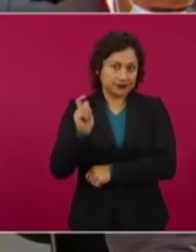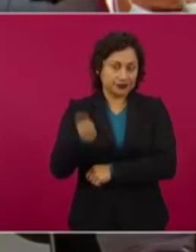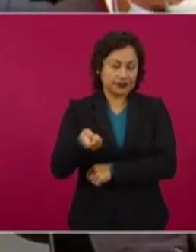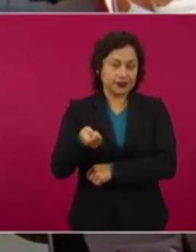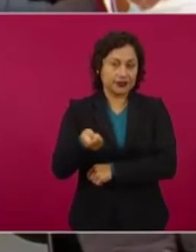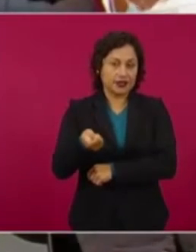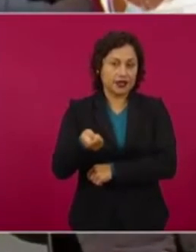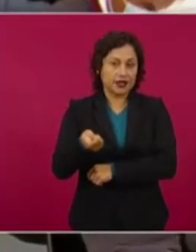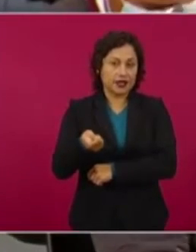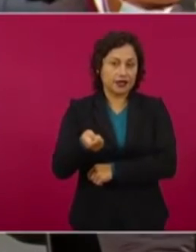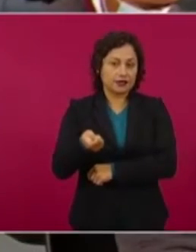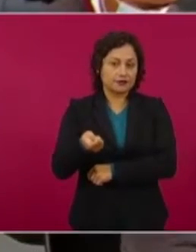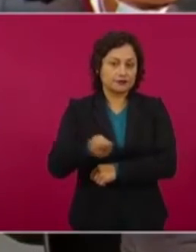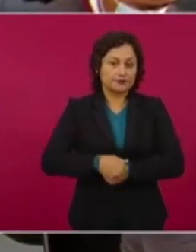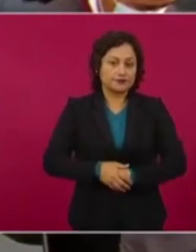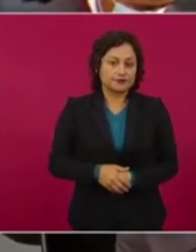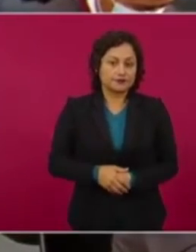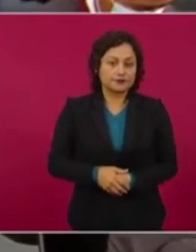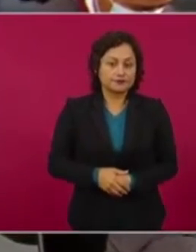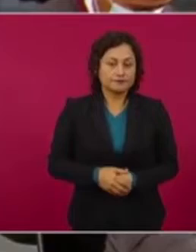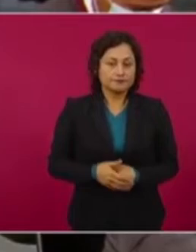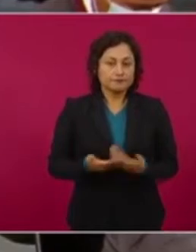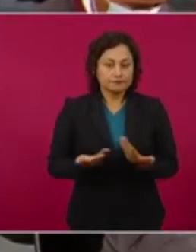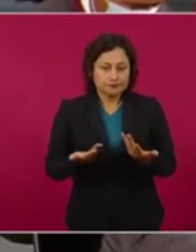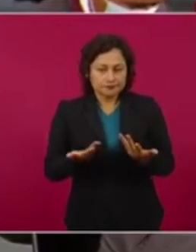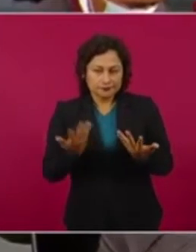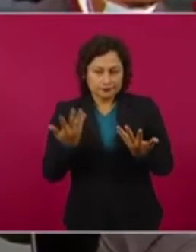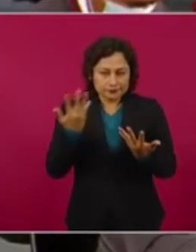ver que había algo que no estaba bien.